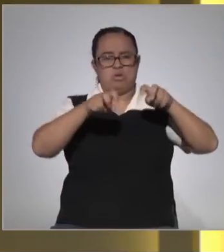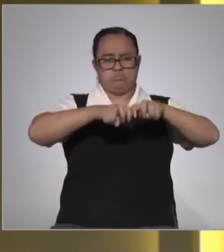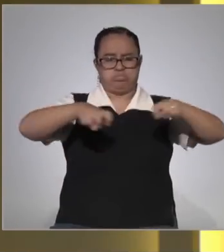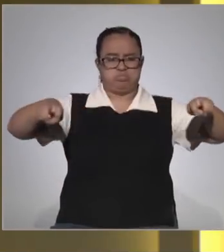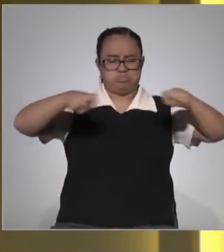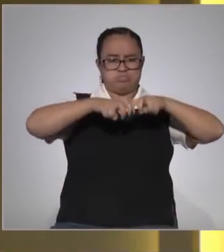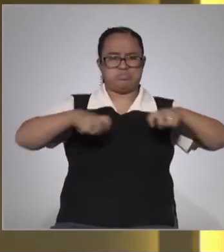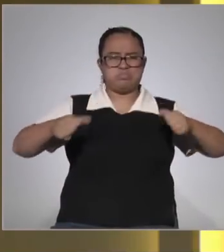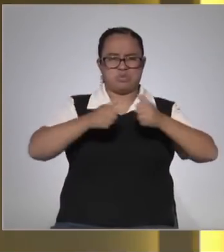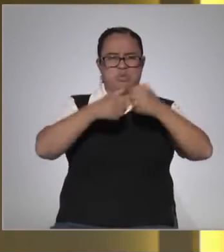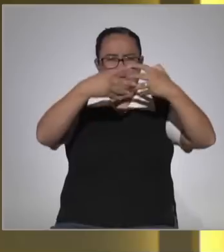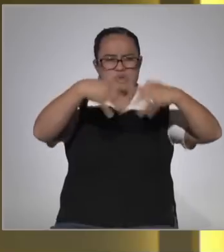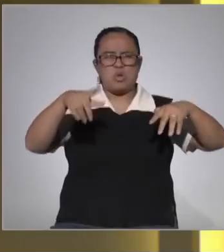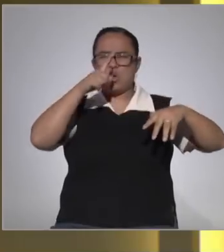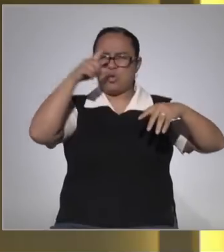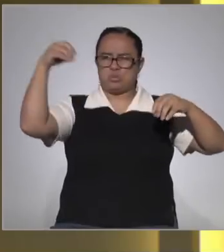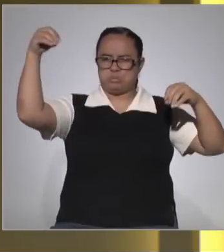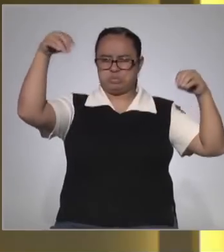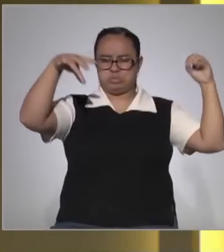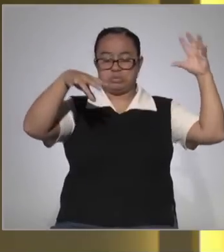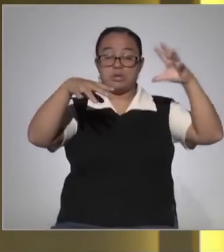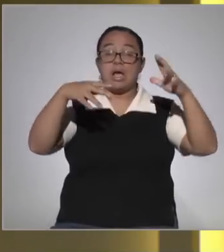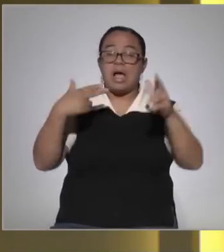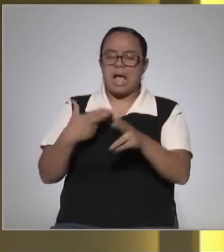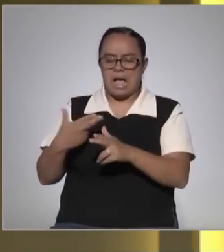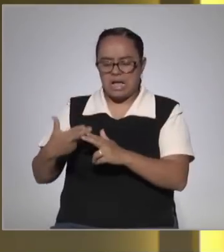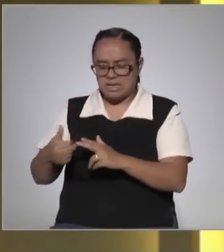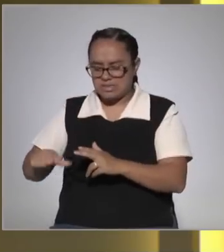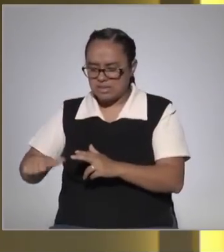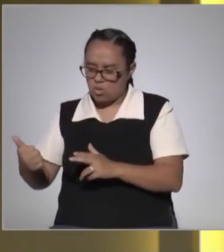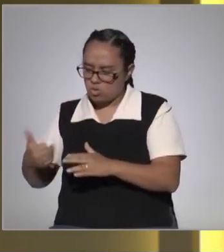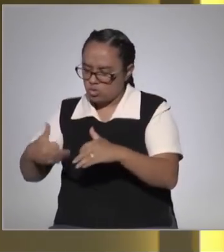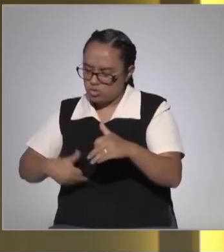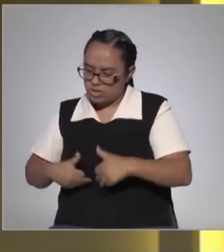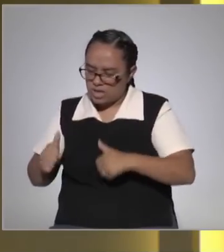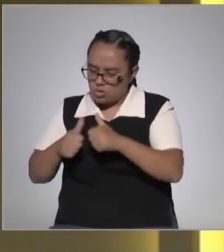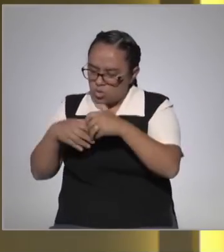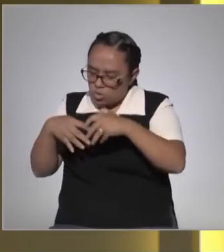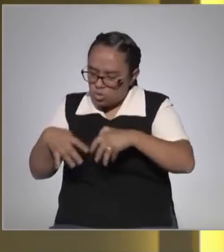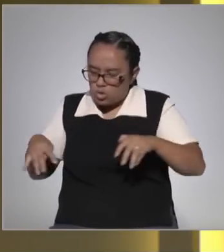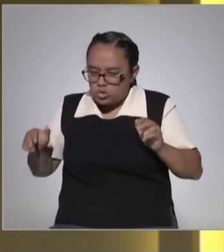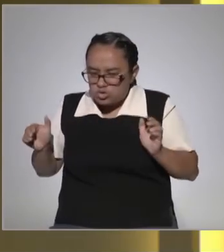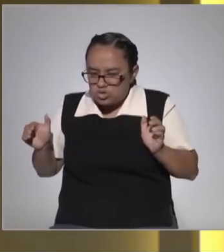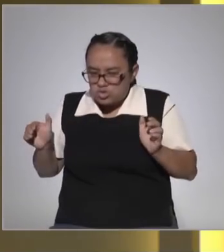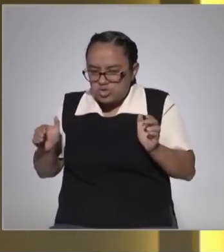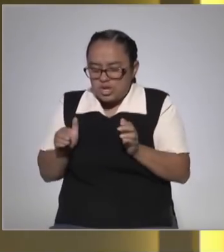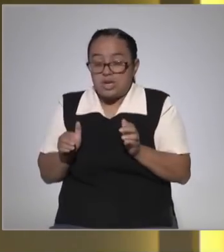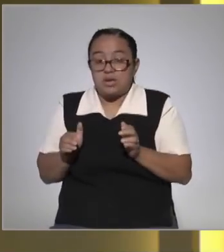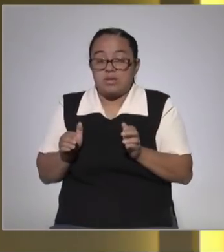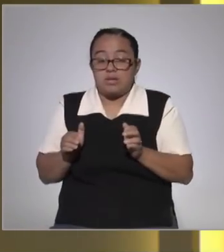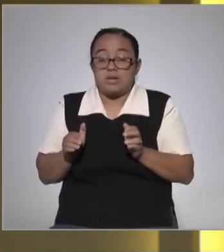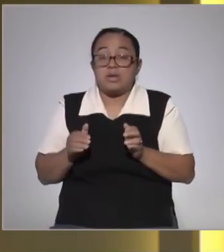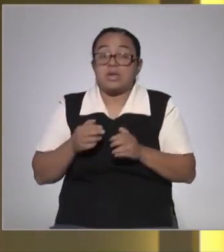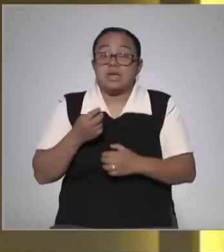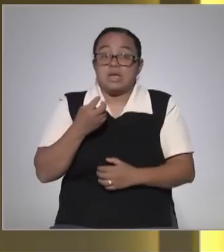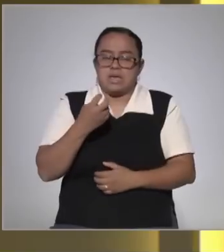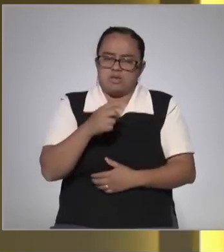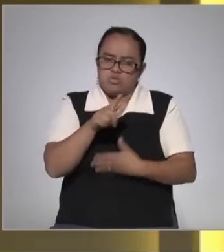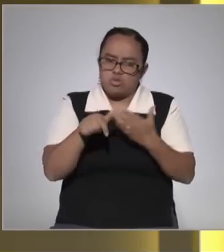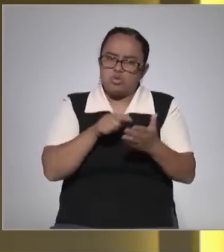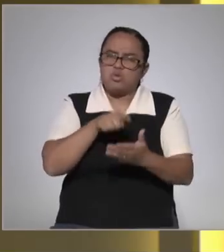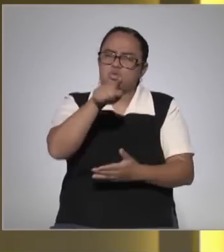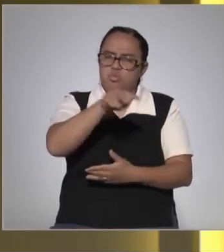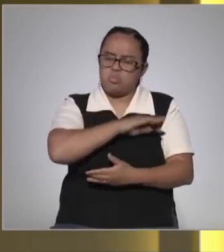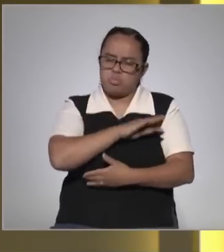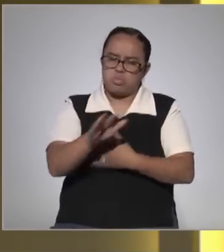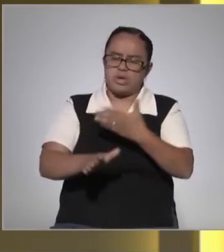enormes telones y poderosas luminarias, hasta los íntimos espacios rodeados de cortinas y paredes negras, hay un lugar para